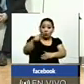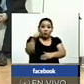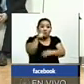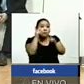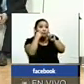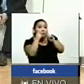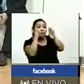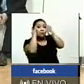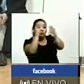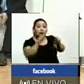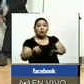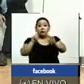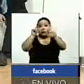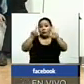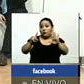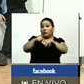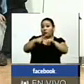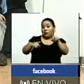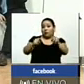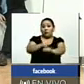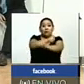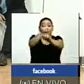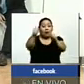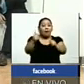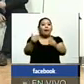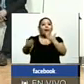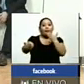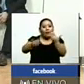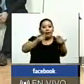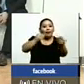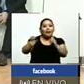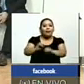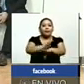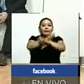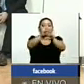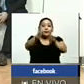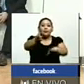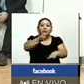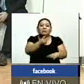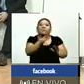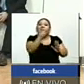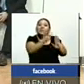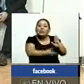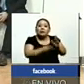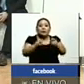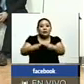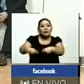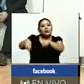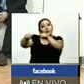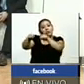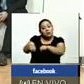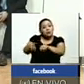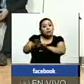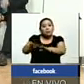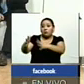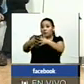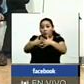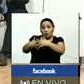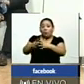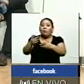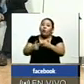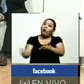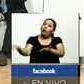espacio de la entrevista a las 6:30 de la mañana, porque vamos a estar aclarando precisamente datos sobre esto, sobre ese convenio que sería firmado con Estados Unidos,